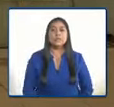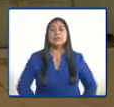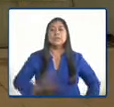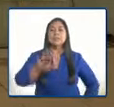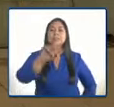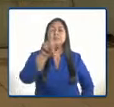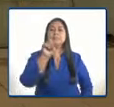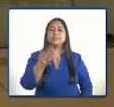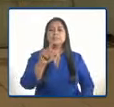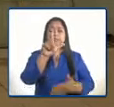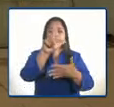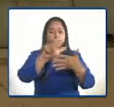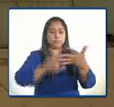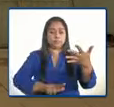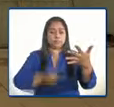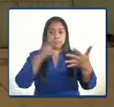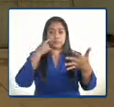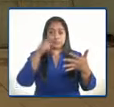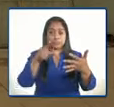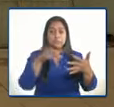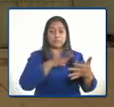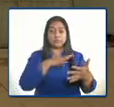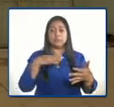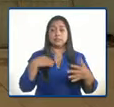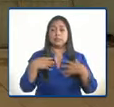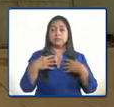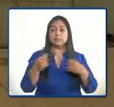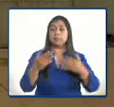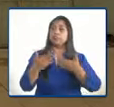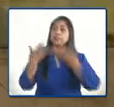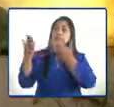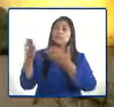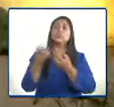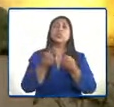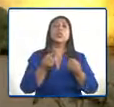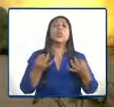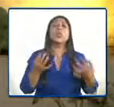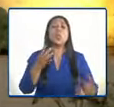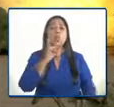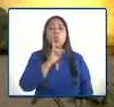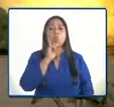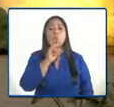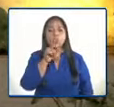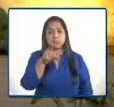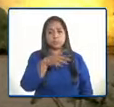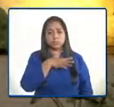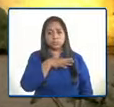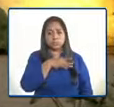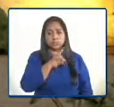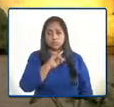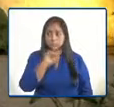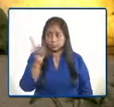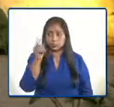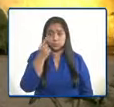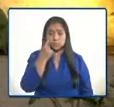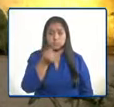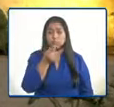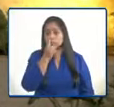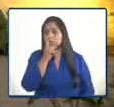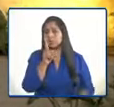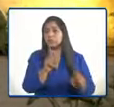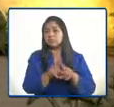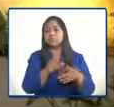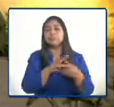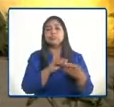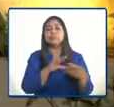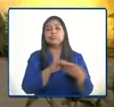ustedes entregaron al Ministerio de Salud, ¿cuántos son los jóvenes que ustedes mandaron? Y pues también que nos pudieran comentar